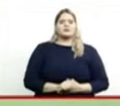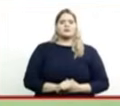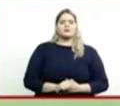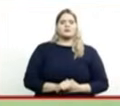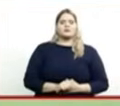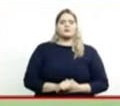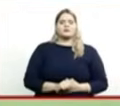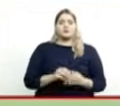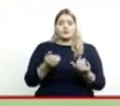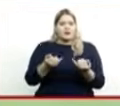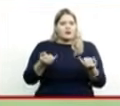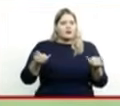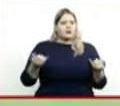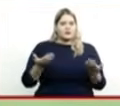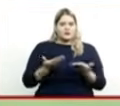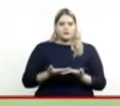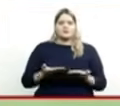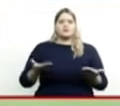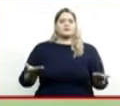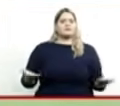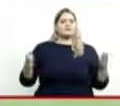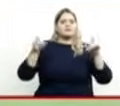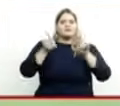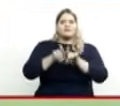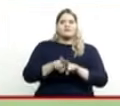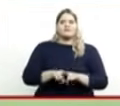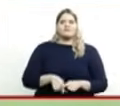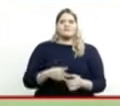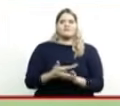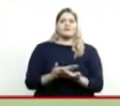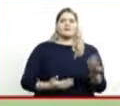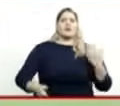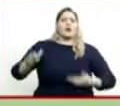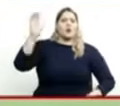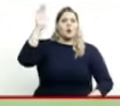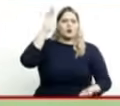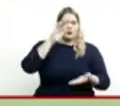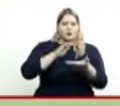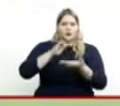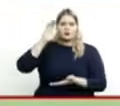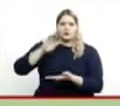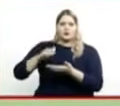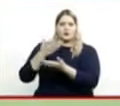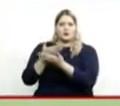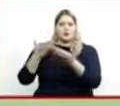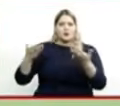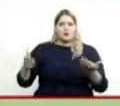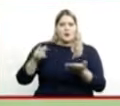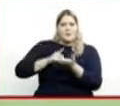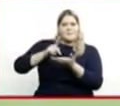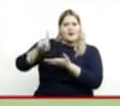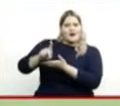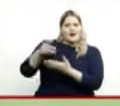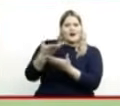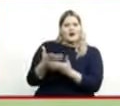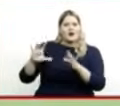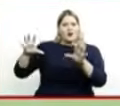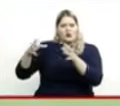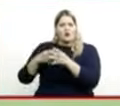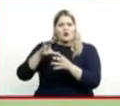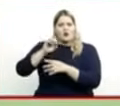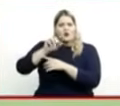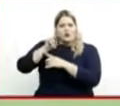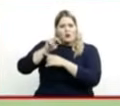Estamos aplicando reducciones tarifarias a los sectores de clase media, residenciales